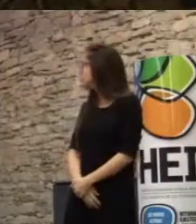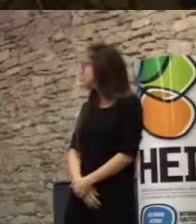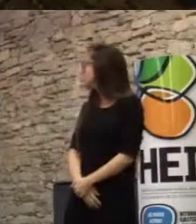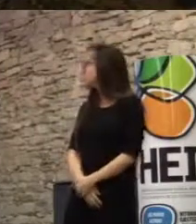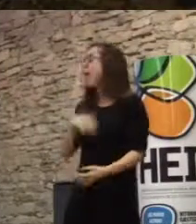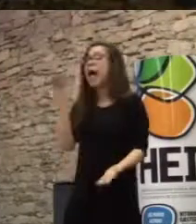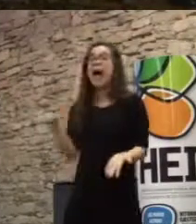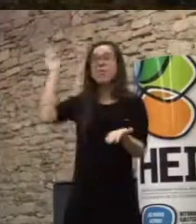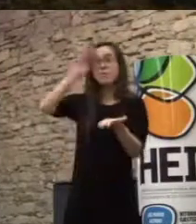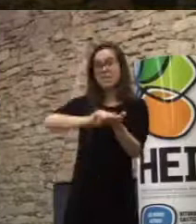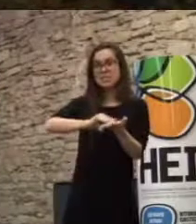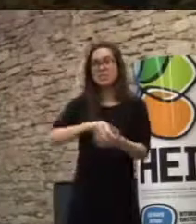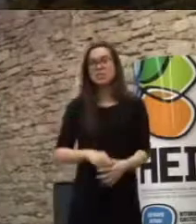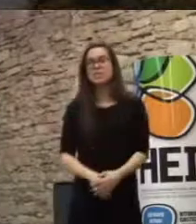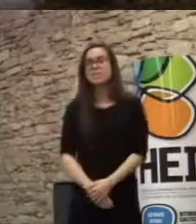y además